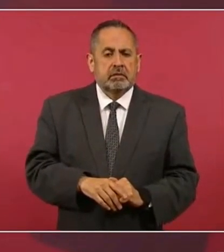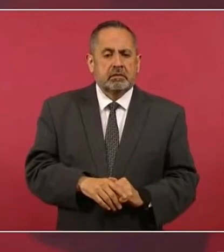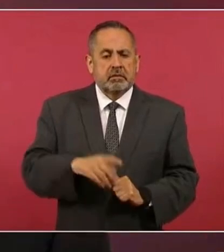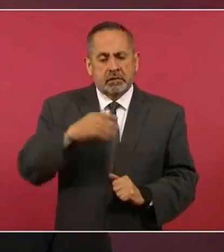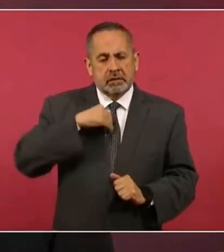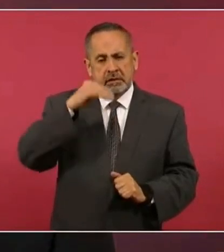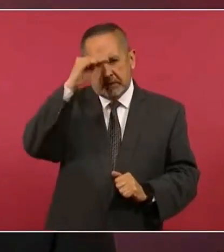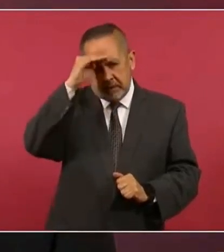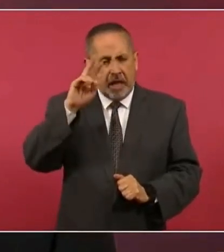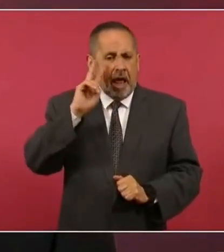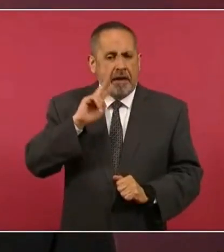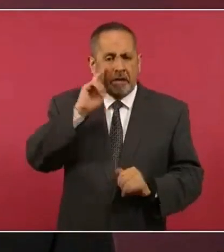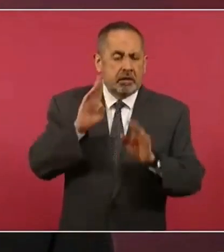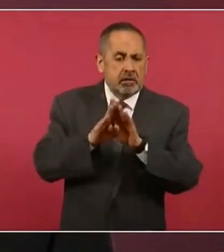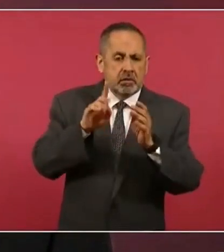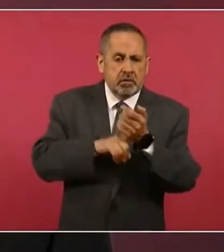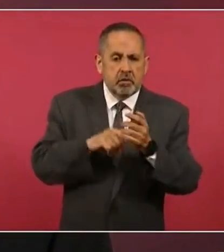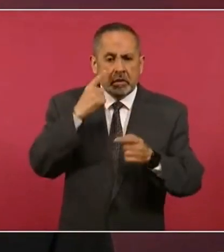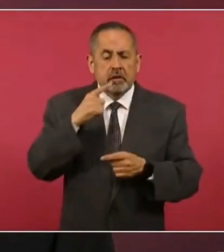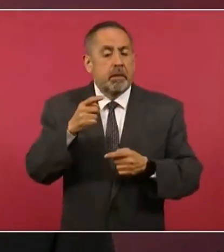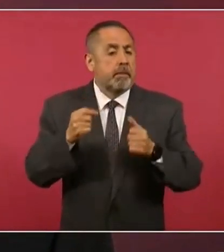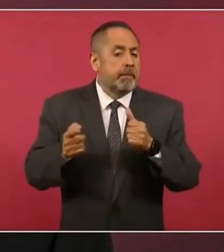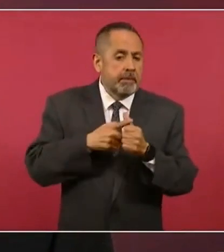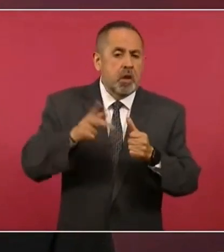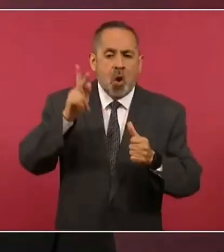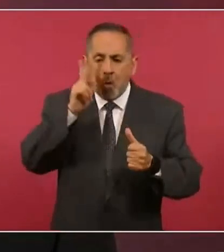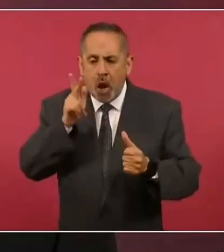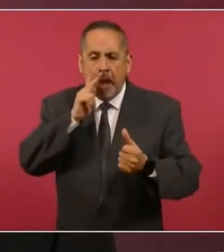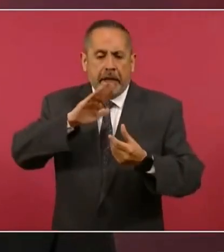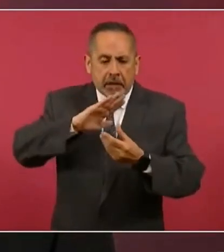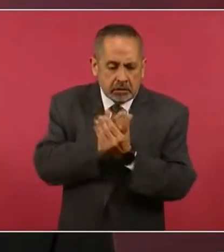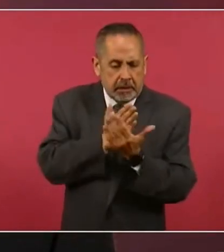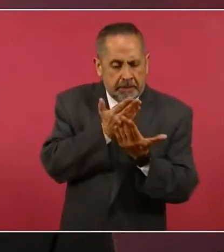buscando siempre contar con pruebas, con elementos,